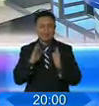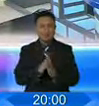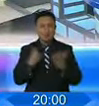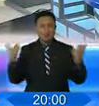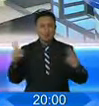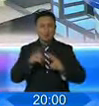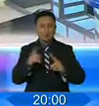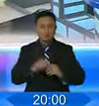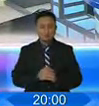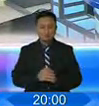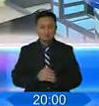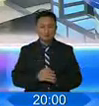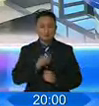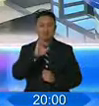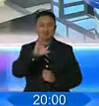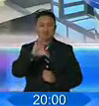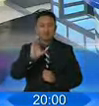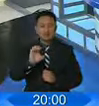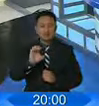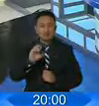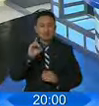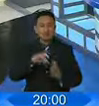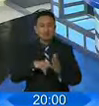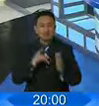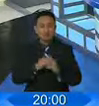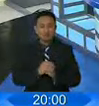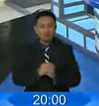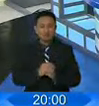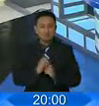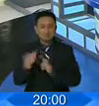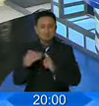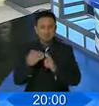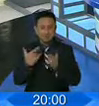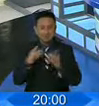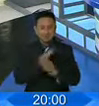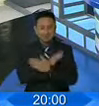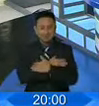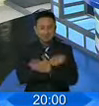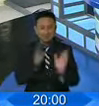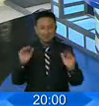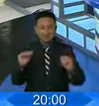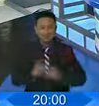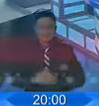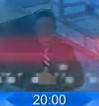en el Comercio TV y tvc.com.es, por supuesto, esperamos sus mensajes. Un abrazo grande.